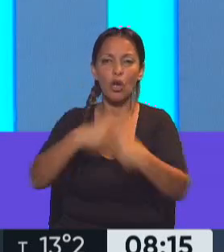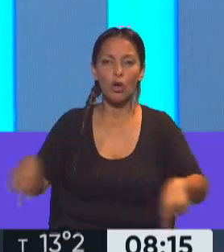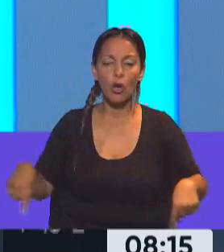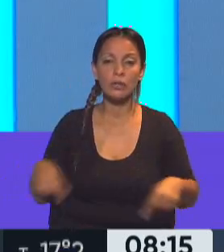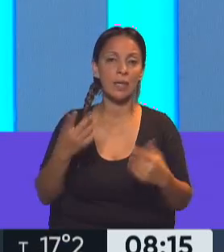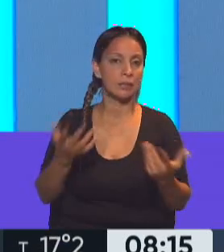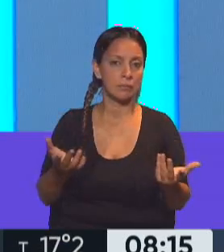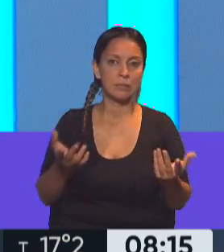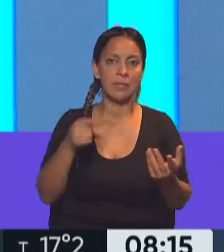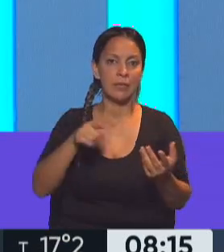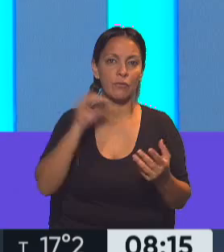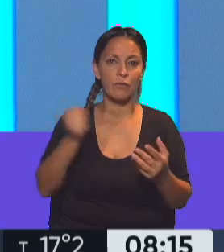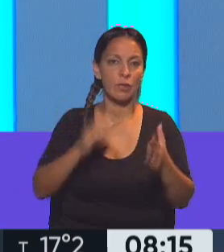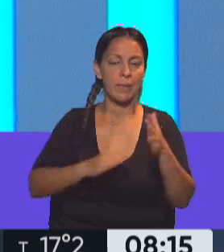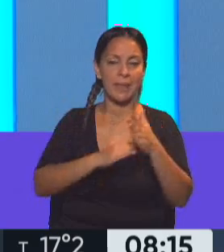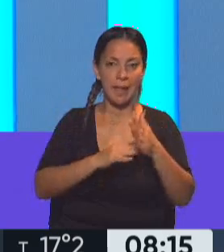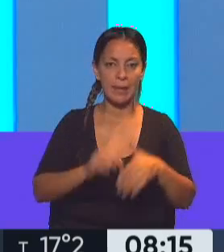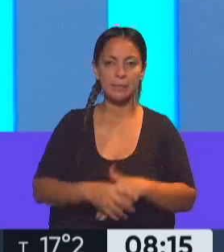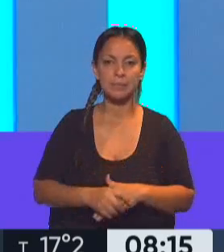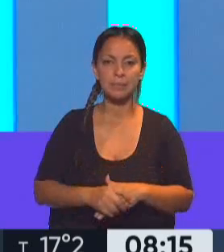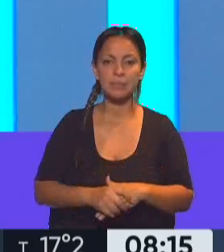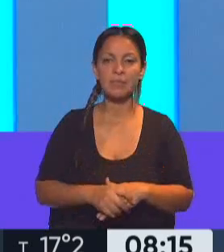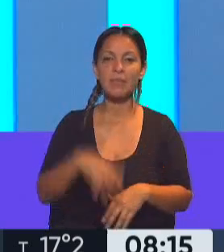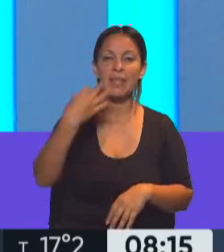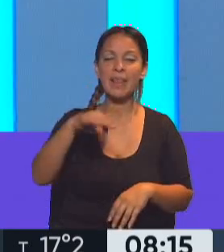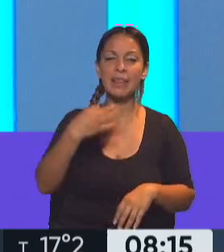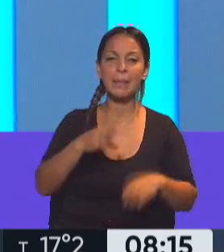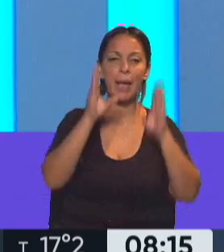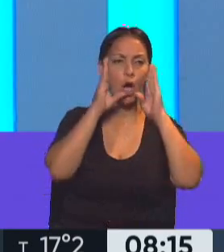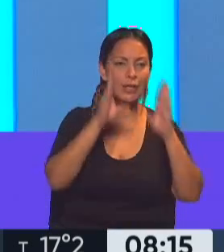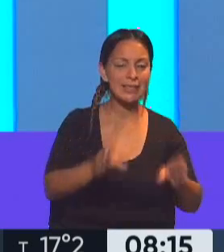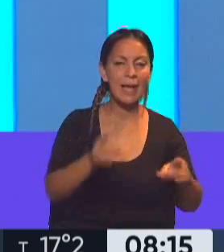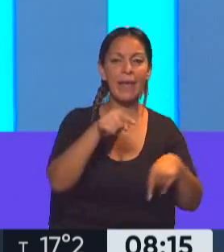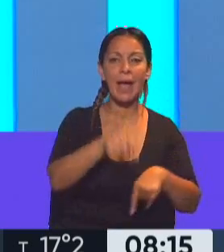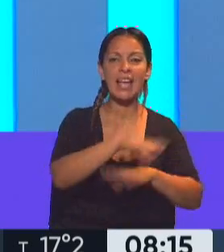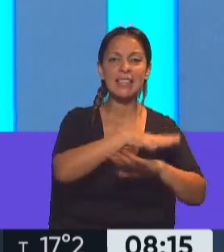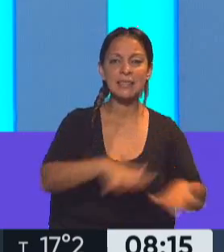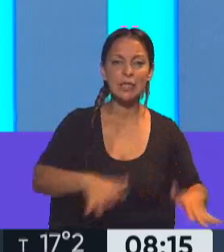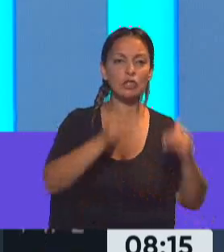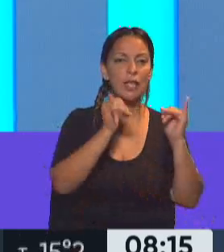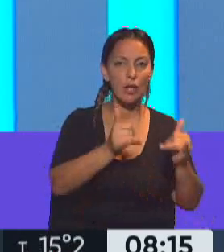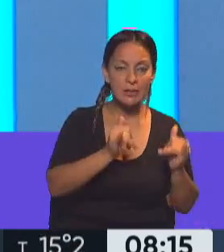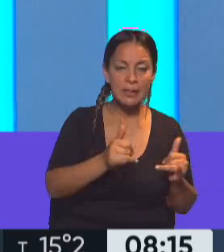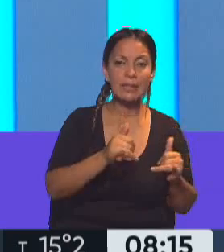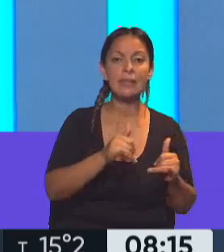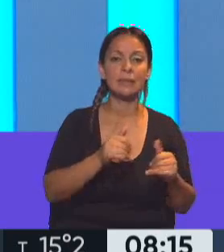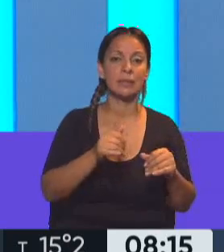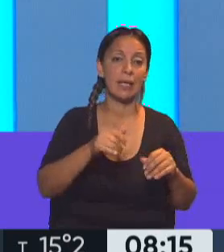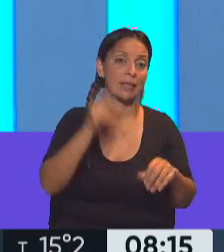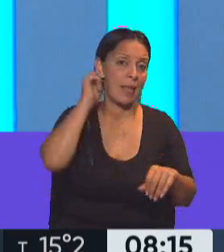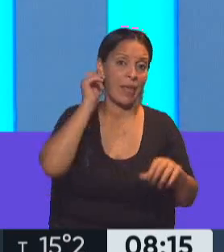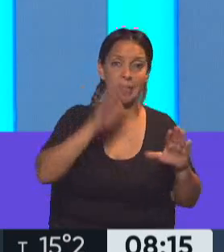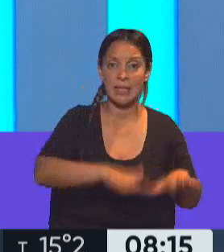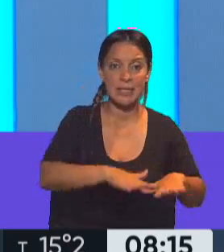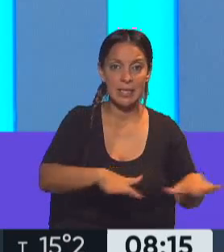materia educativa y en materia académica, no solamente tiene que estar orientada y dirigida a los niños, niñas y adolescentes desde muy temprana edad,